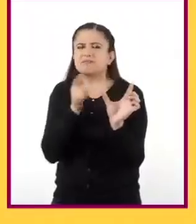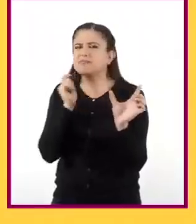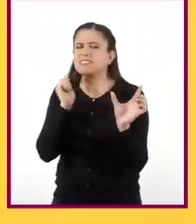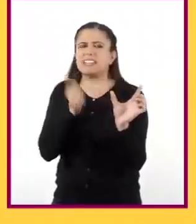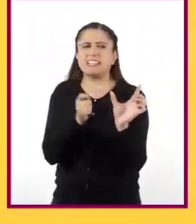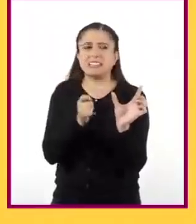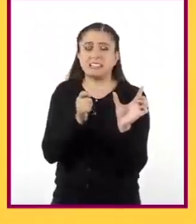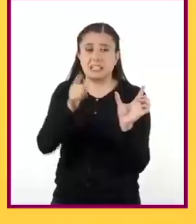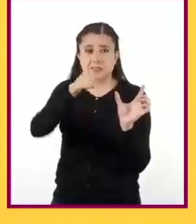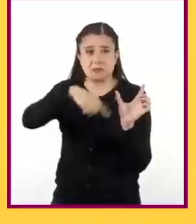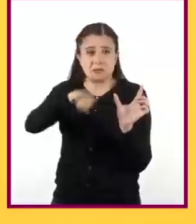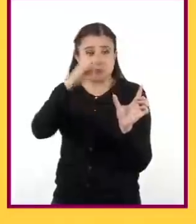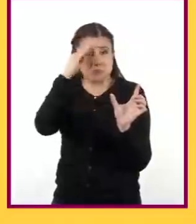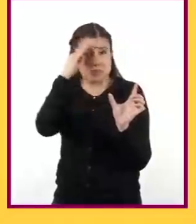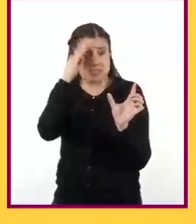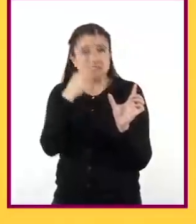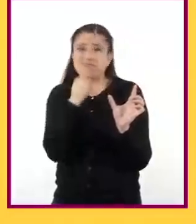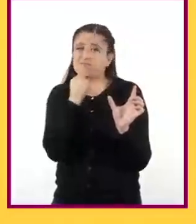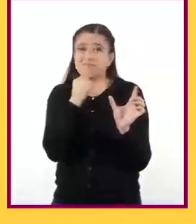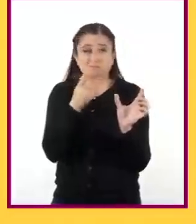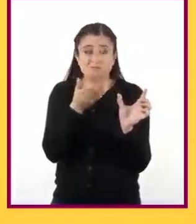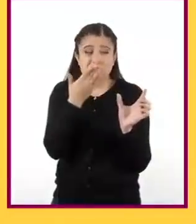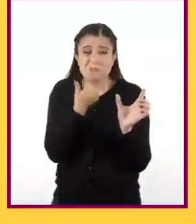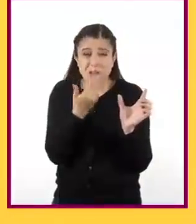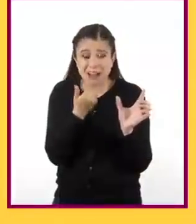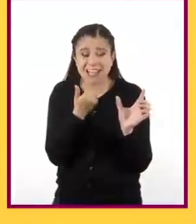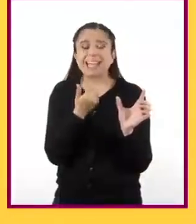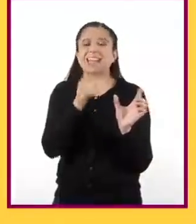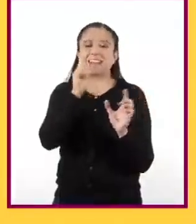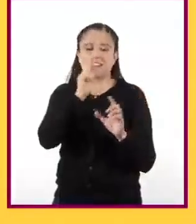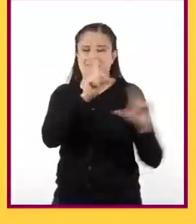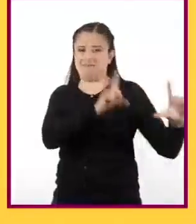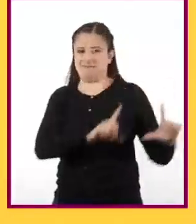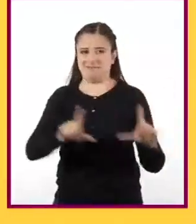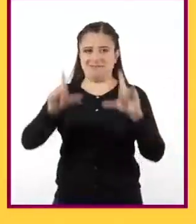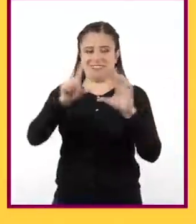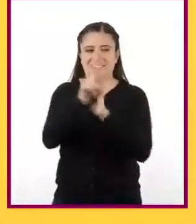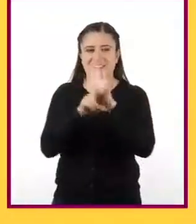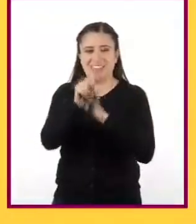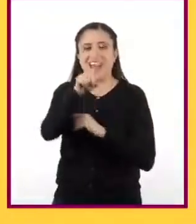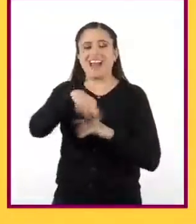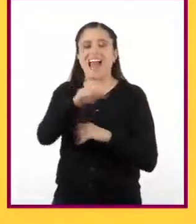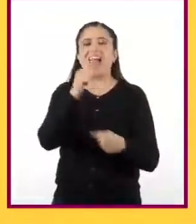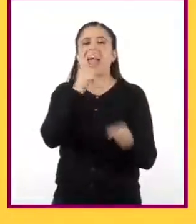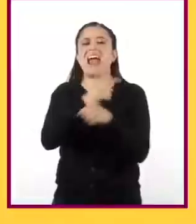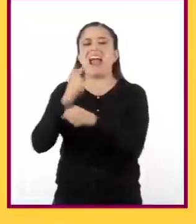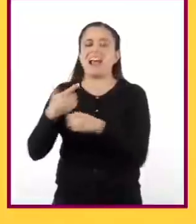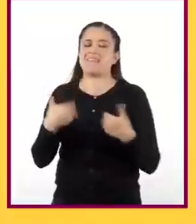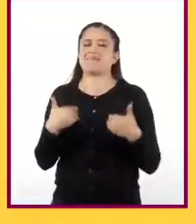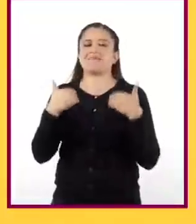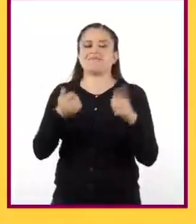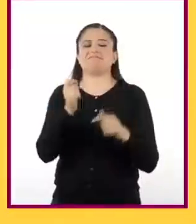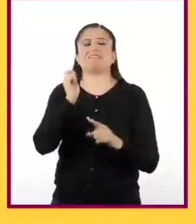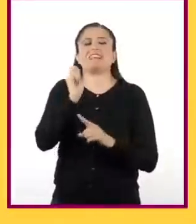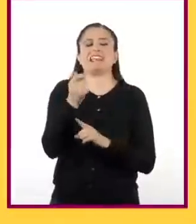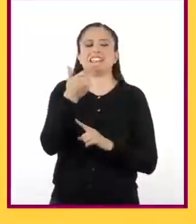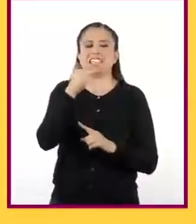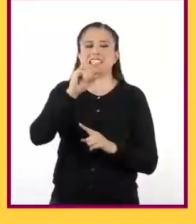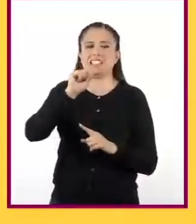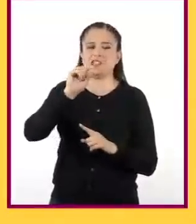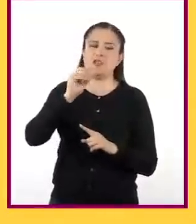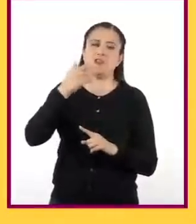Si aún no tienen su definición lista, el video que veremos a continuación les ayudará a entender qué es y para qué sirve.